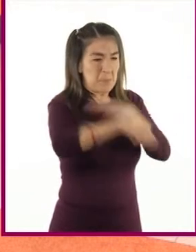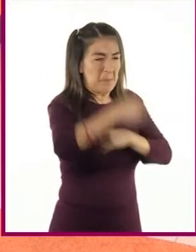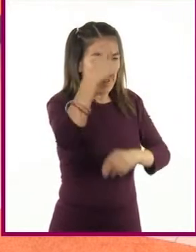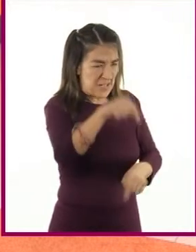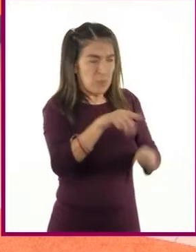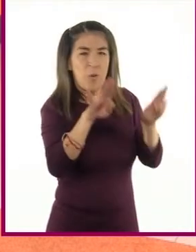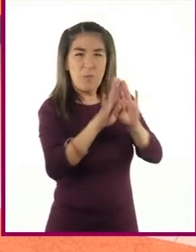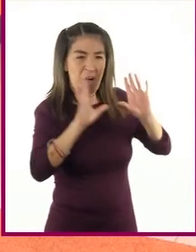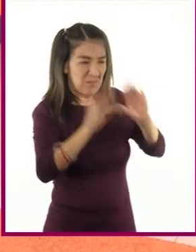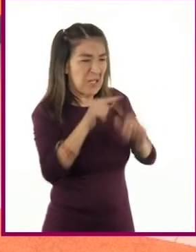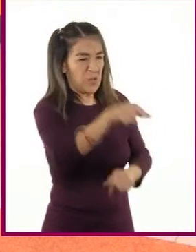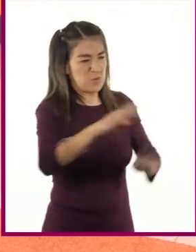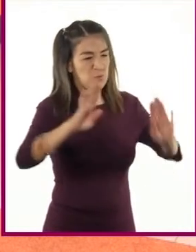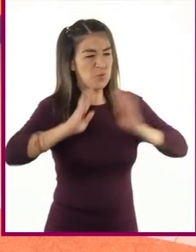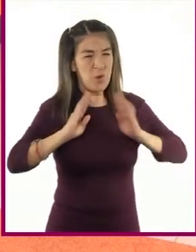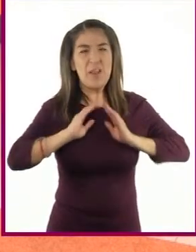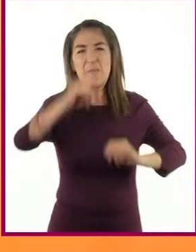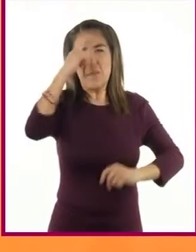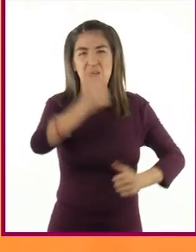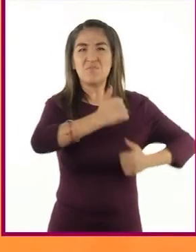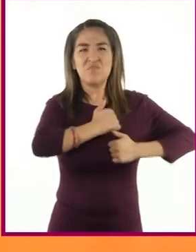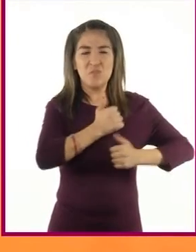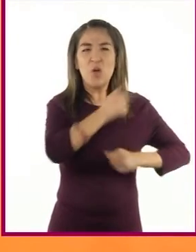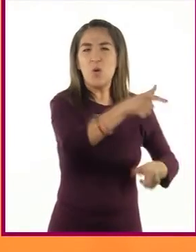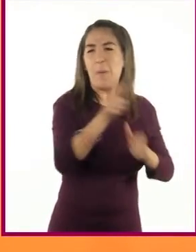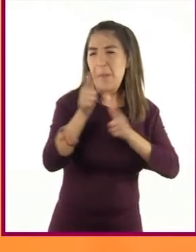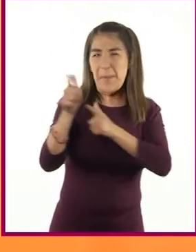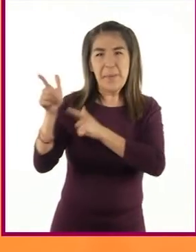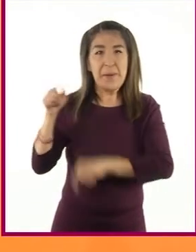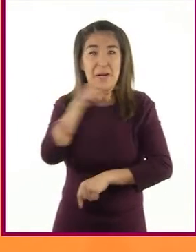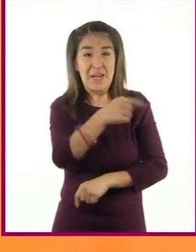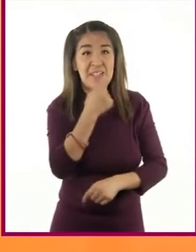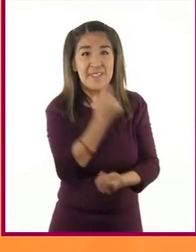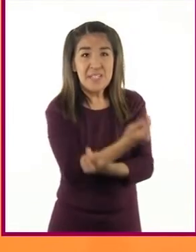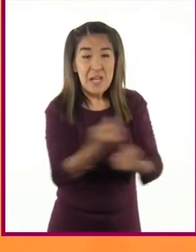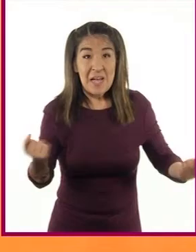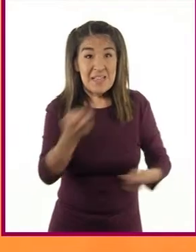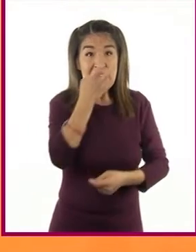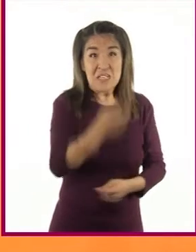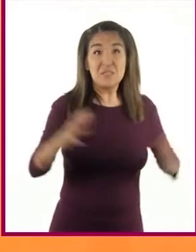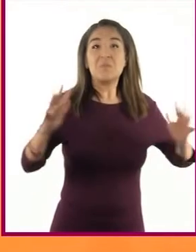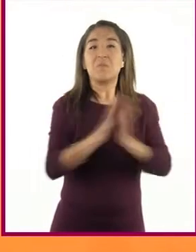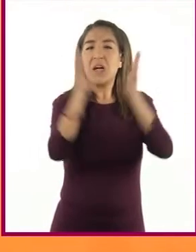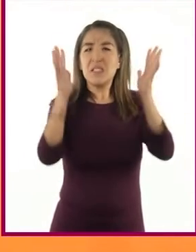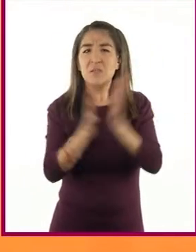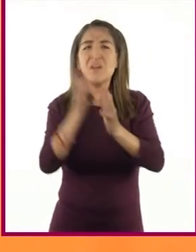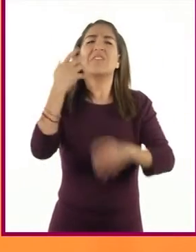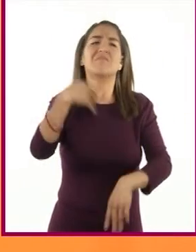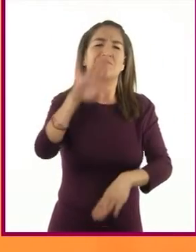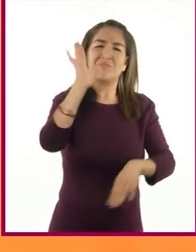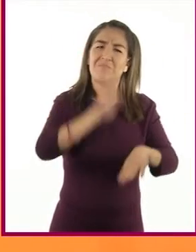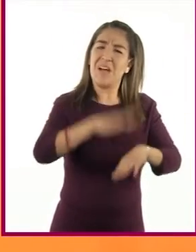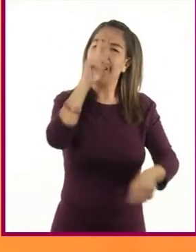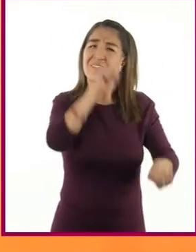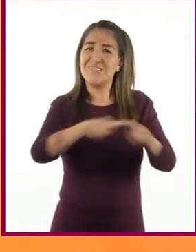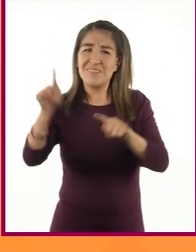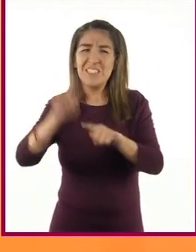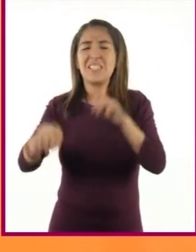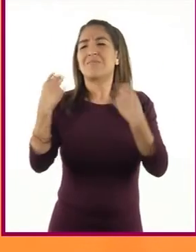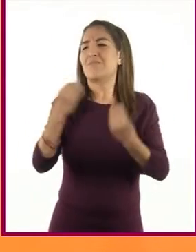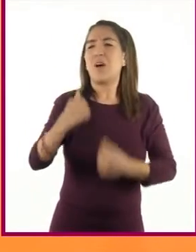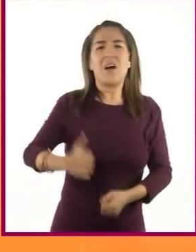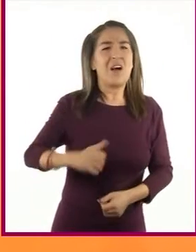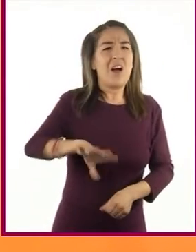soldados para su grupo armado. Este grupo armado participó en diversos y numerosos